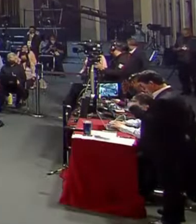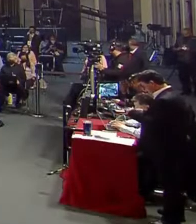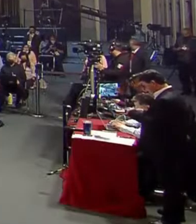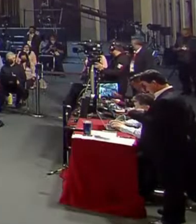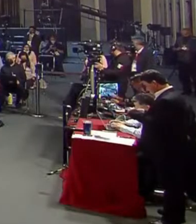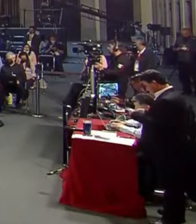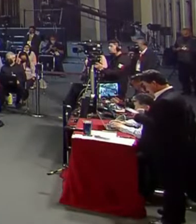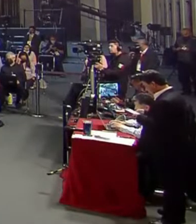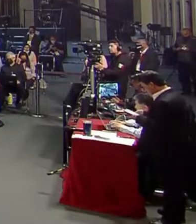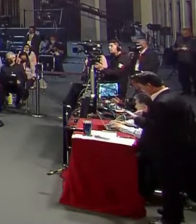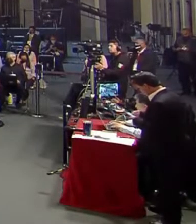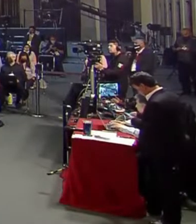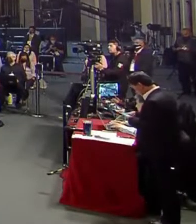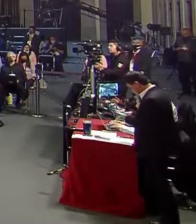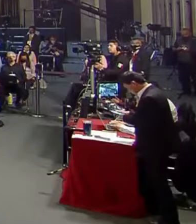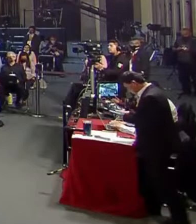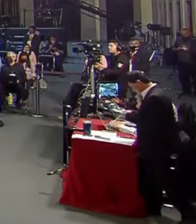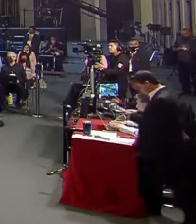Se negó el derecho a la salud.